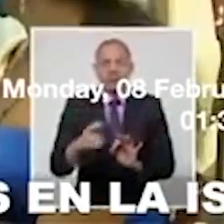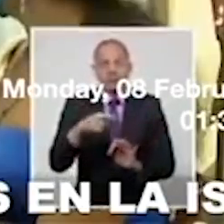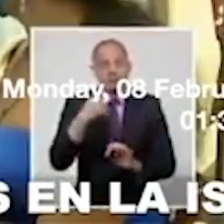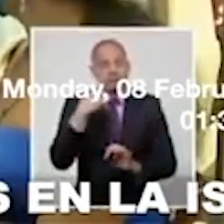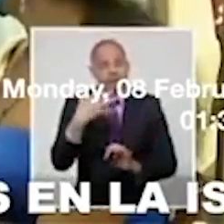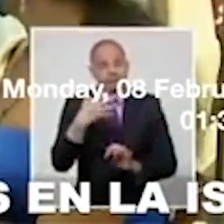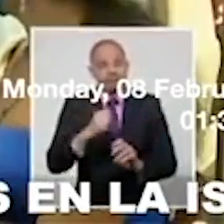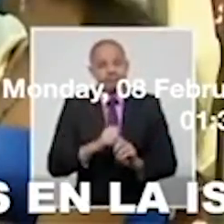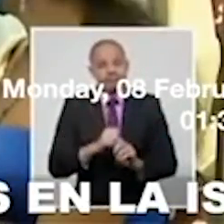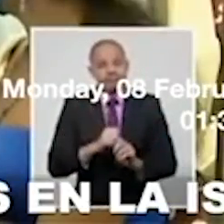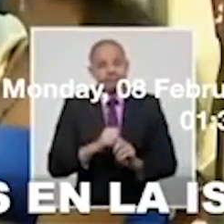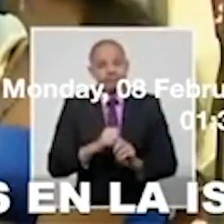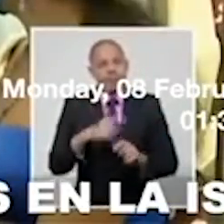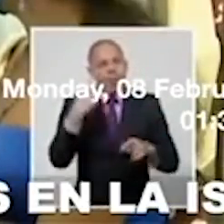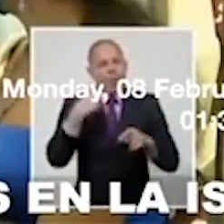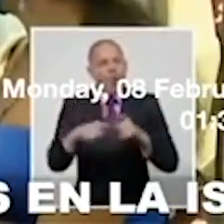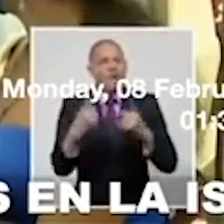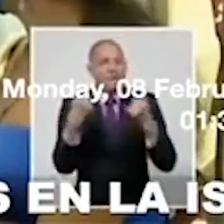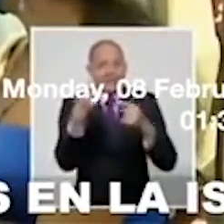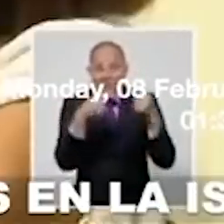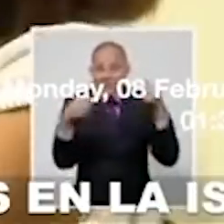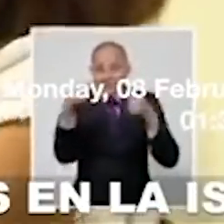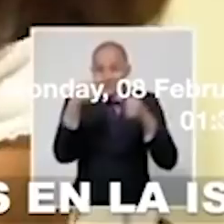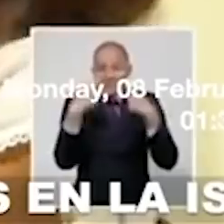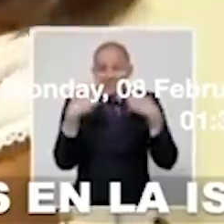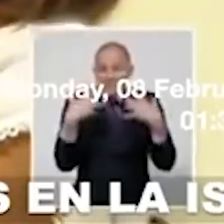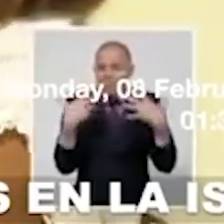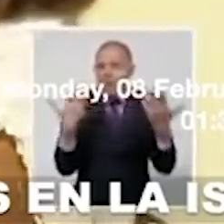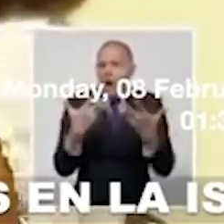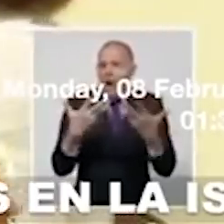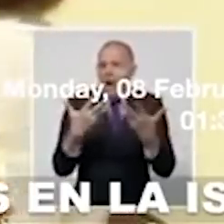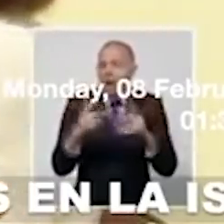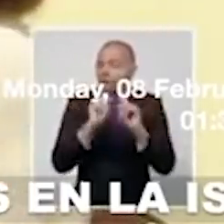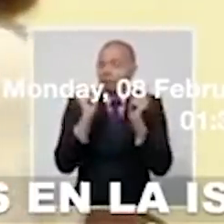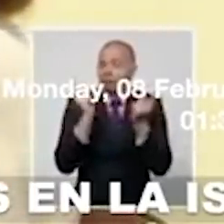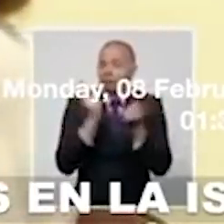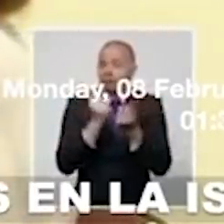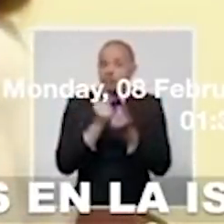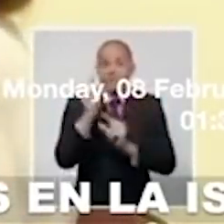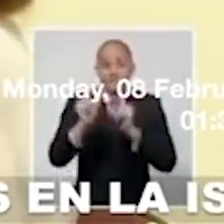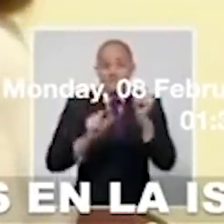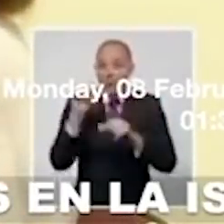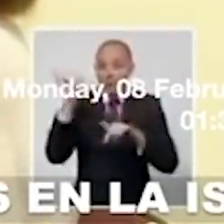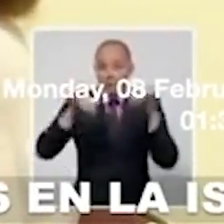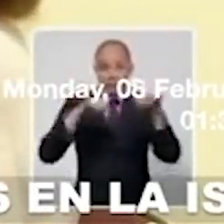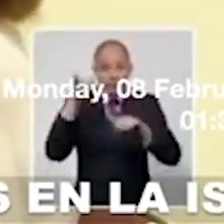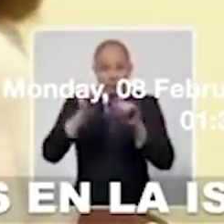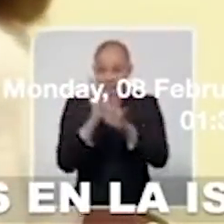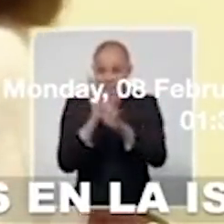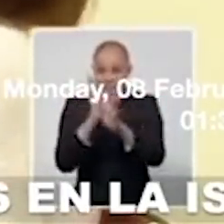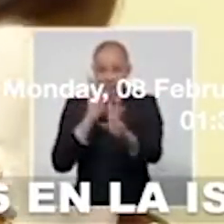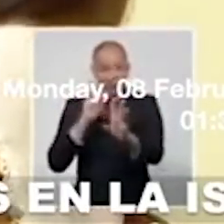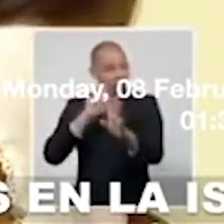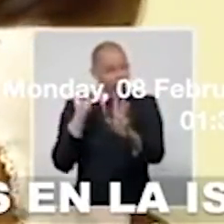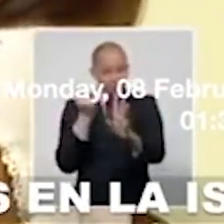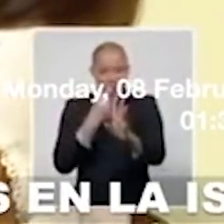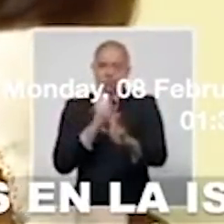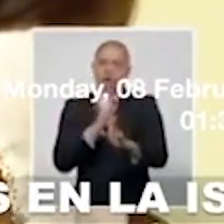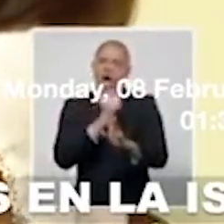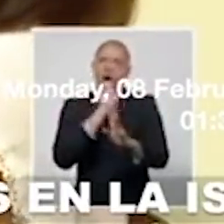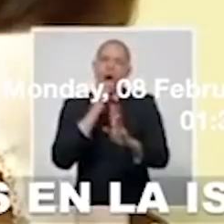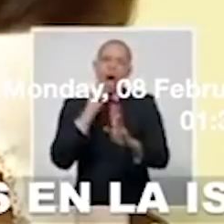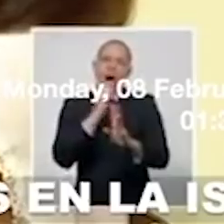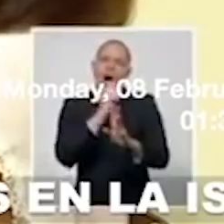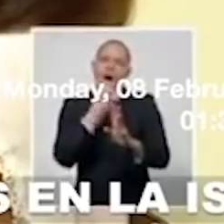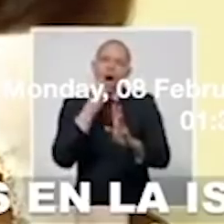mencionadas sobre el aeropuerto ignacio agramonte y loynaz de camagüey dice que se mantiene abierto y operable solamente para